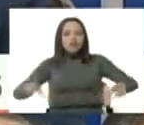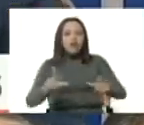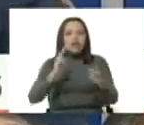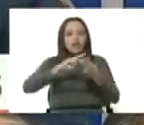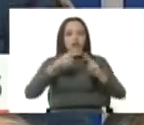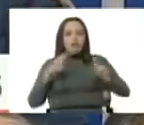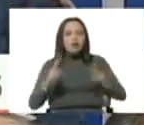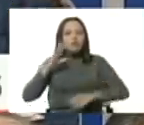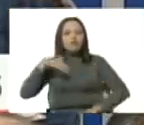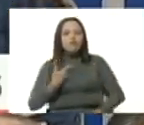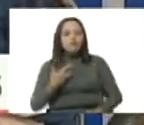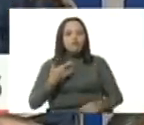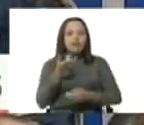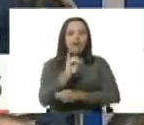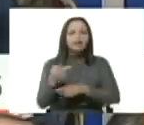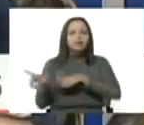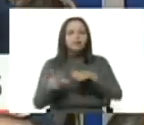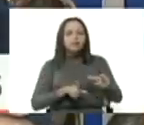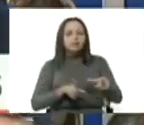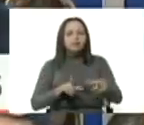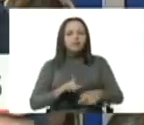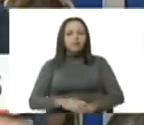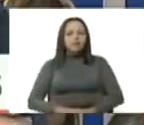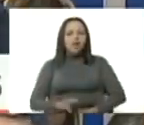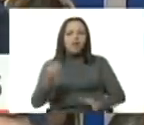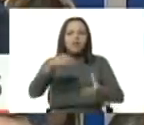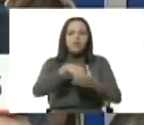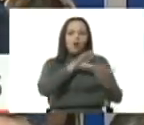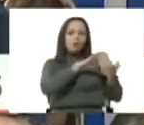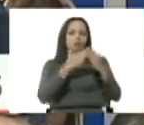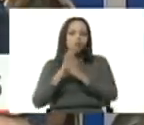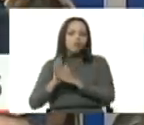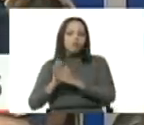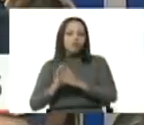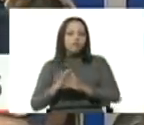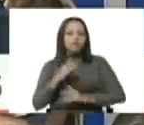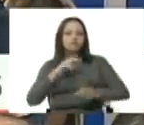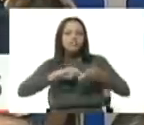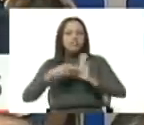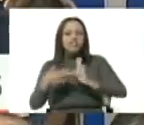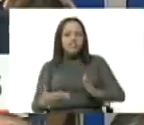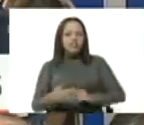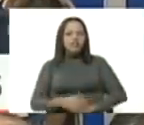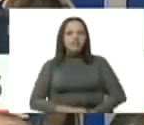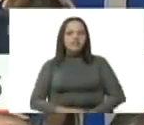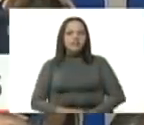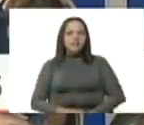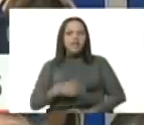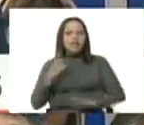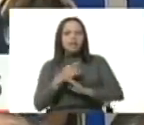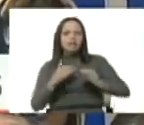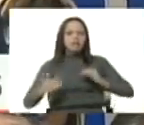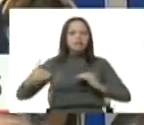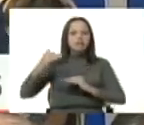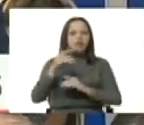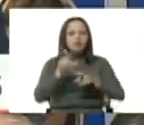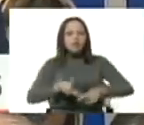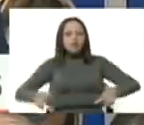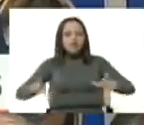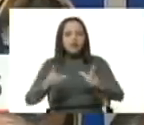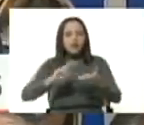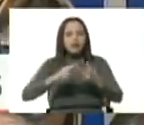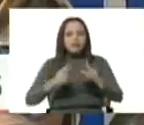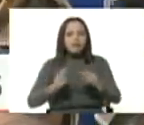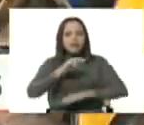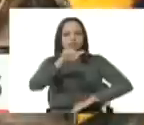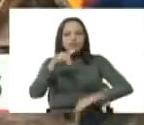anclarlos perfectamente a lo que es la comuna. Esto quiere decir, presidente, que debería elevarse la cantidad de cuadrantes de paz a